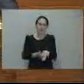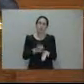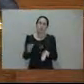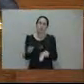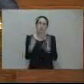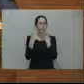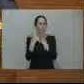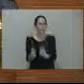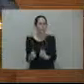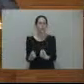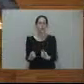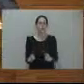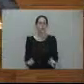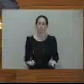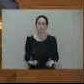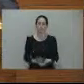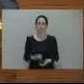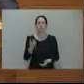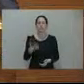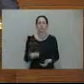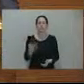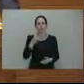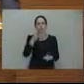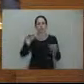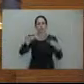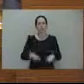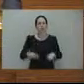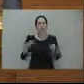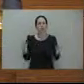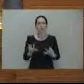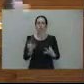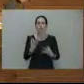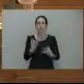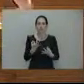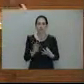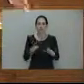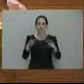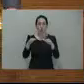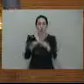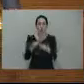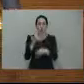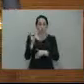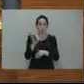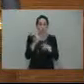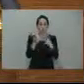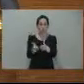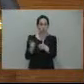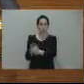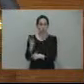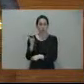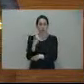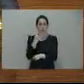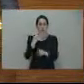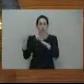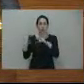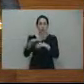necesarios. También quiero reconocer que se han introducido las peticiones de dos colectivos y dos sectores, como era el fútbol